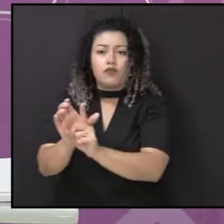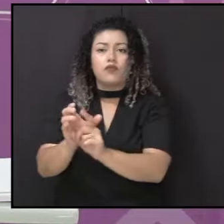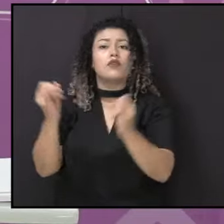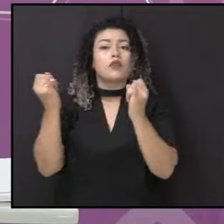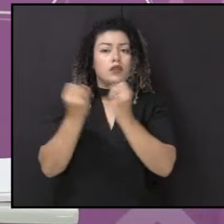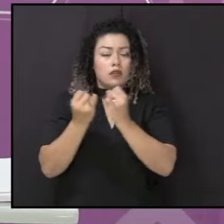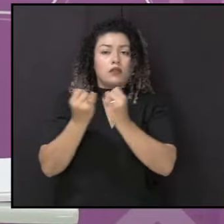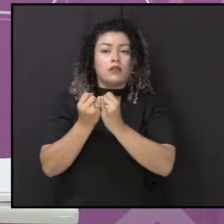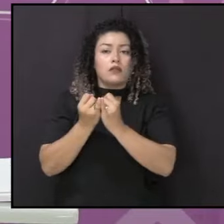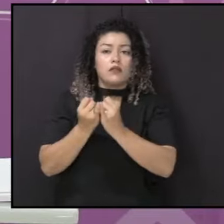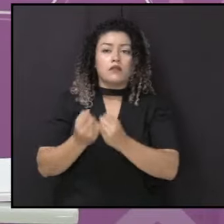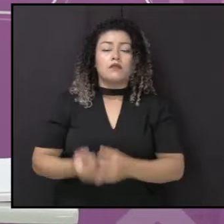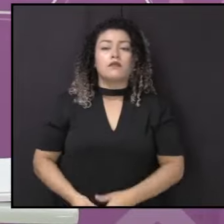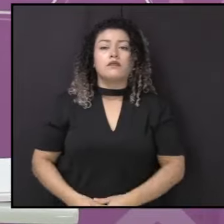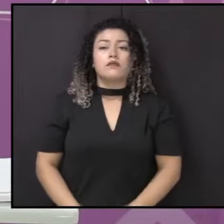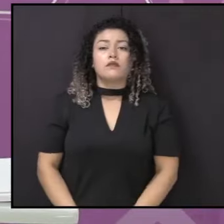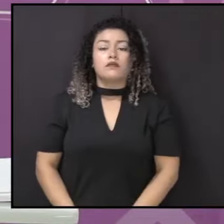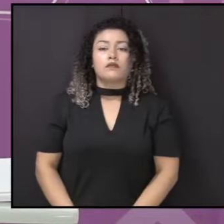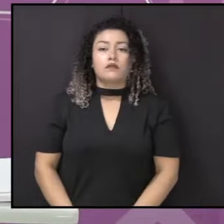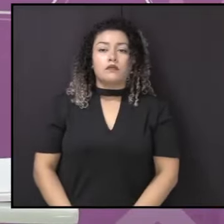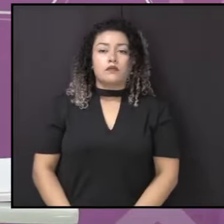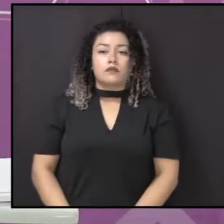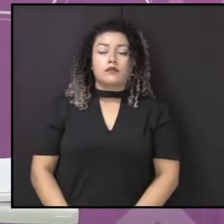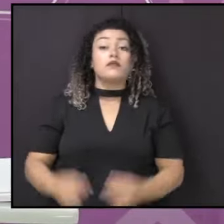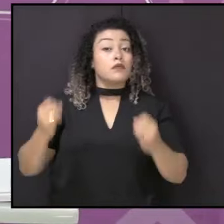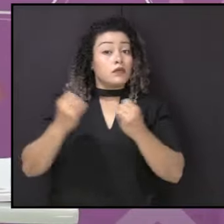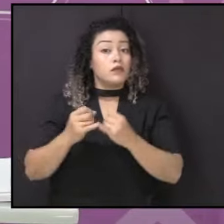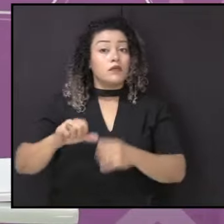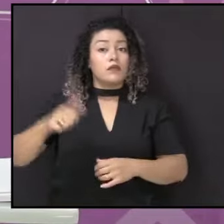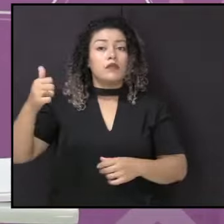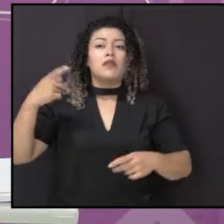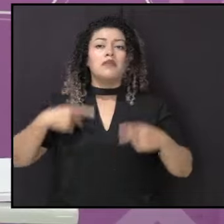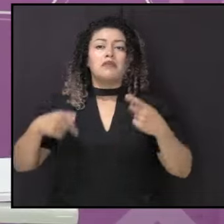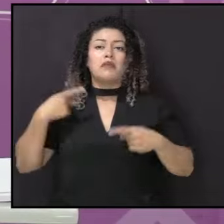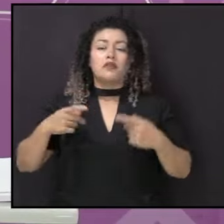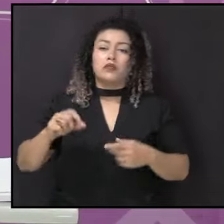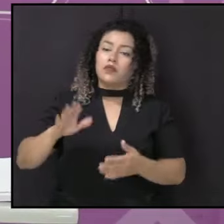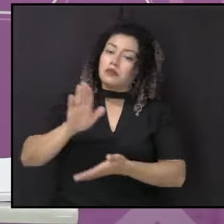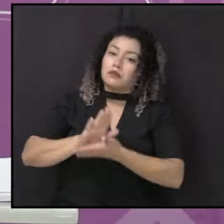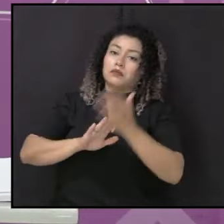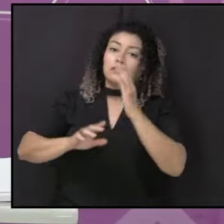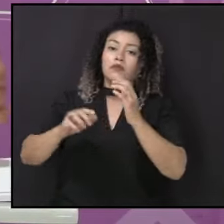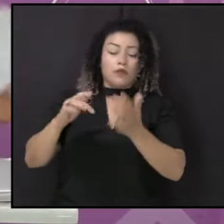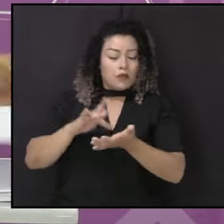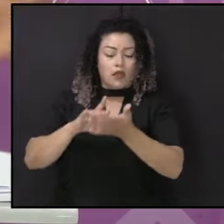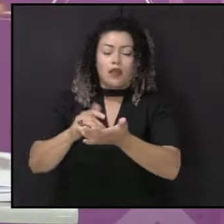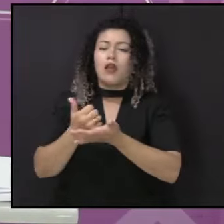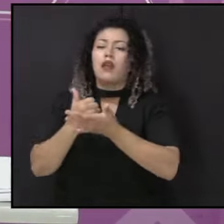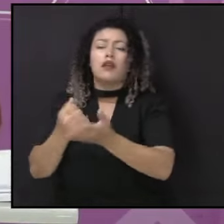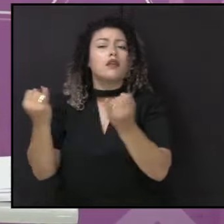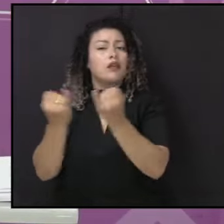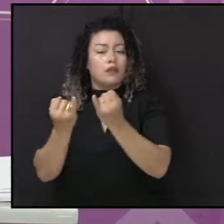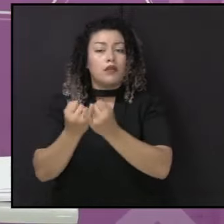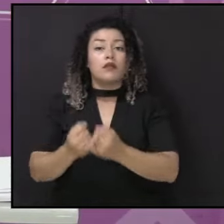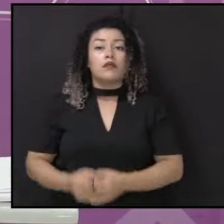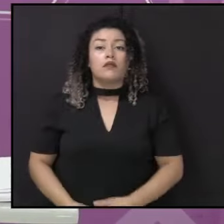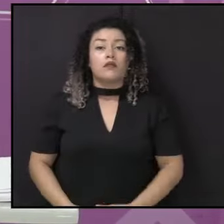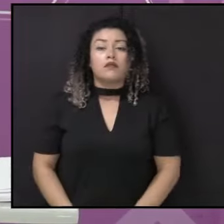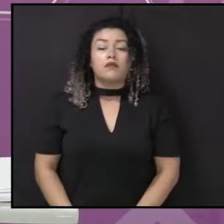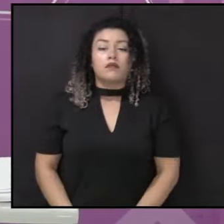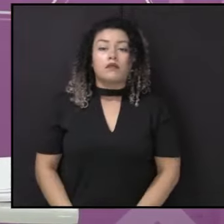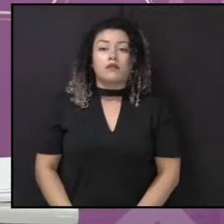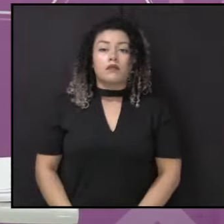en la reintegración que haya de aquellos que retornen. Así hacer corredores migratorios seguros. También lo que quisiera mencionar es que de todas